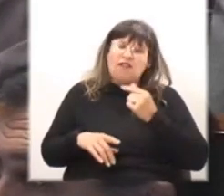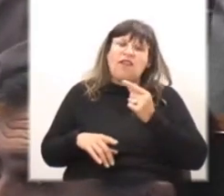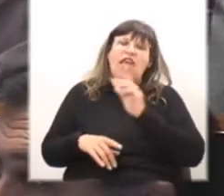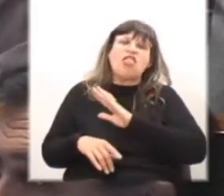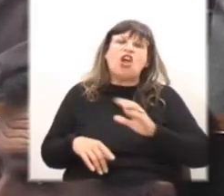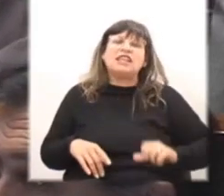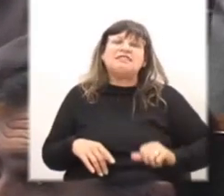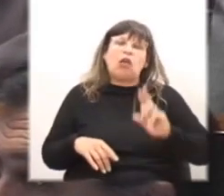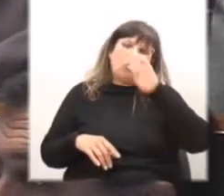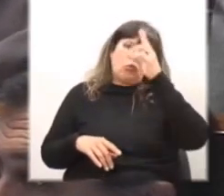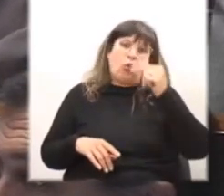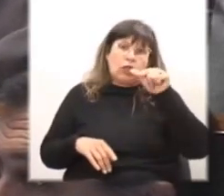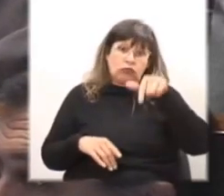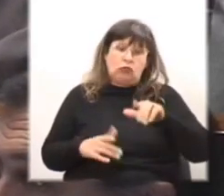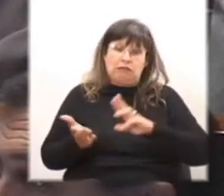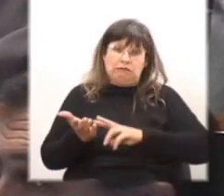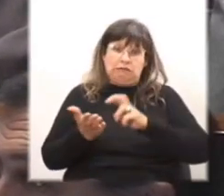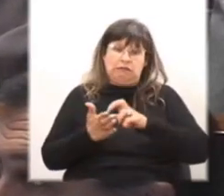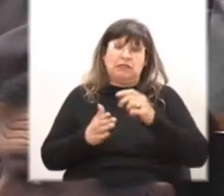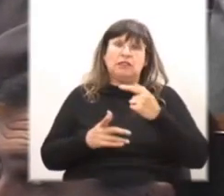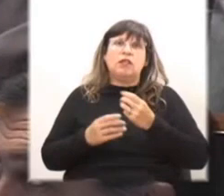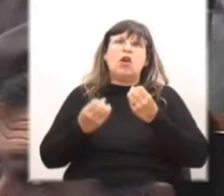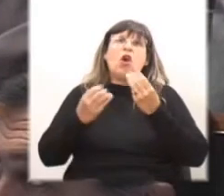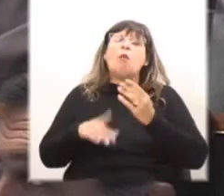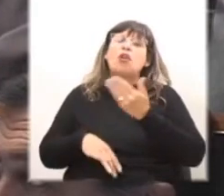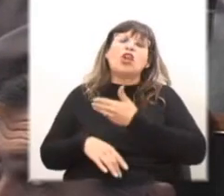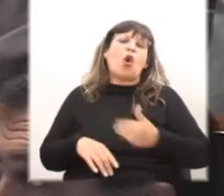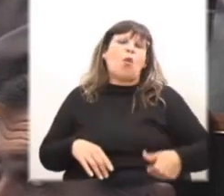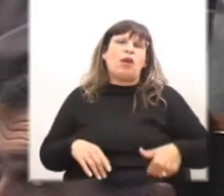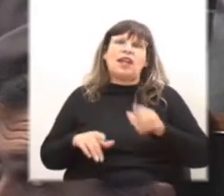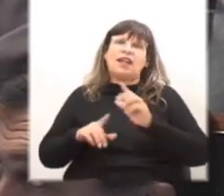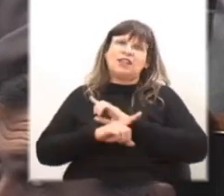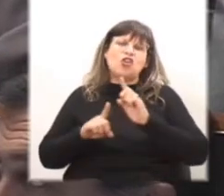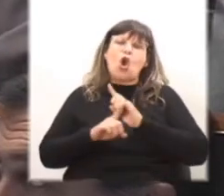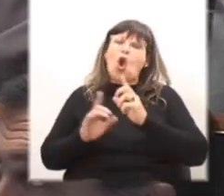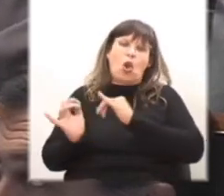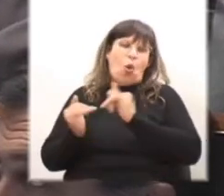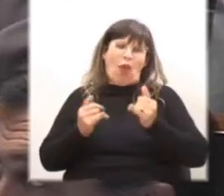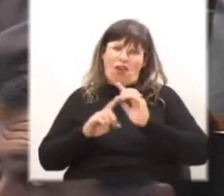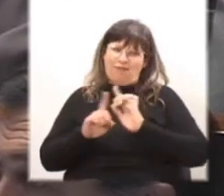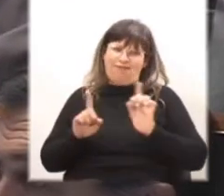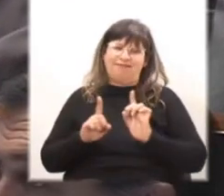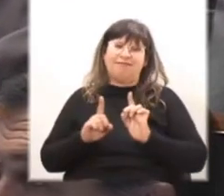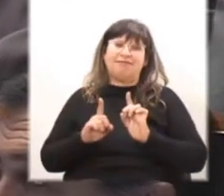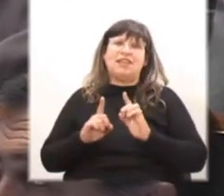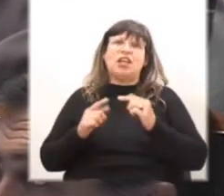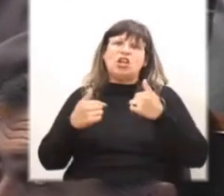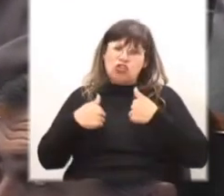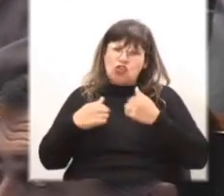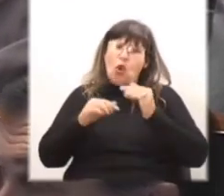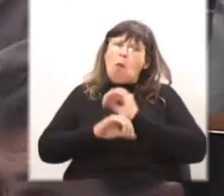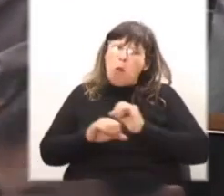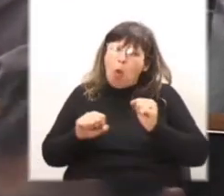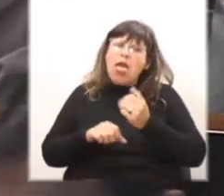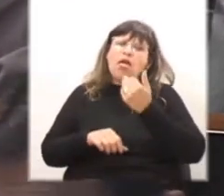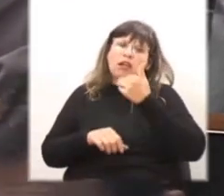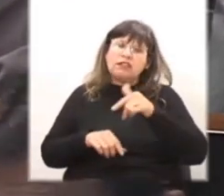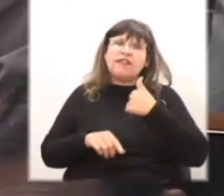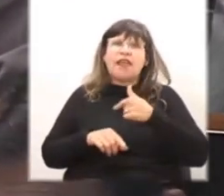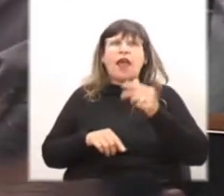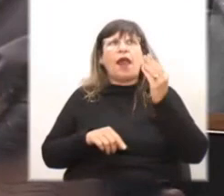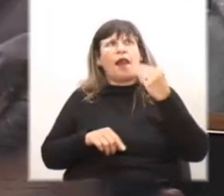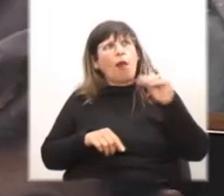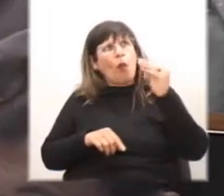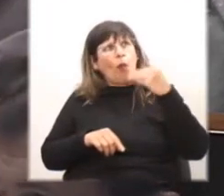en Salto Grande. Porque gobernar, señor presidente, no es un juego. Y yo puedo entender las excusas